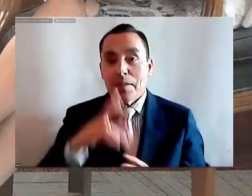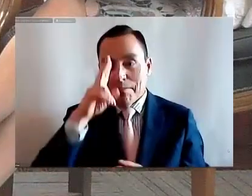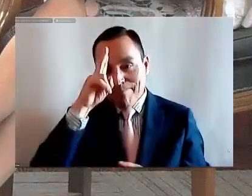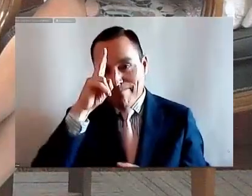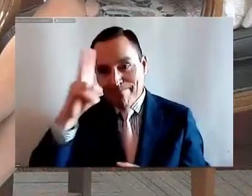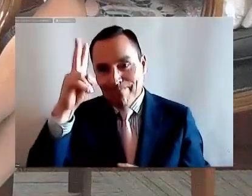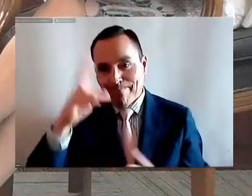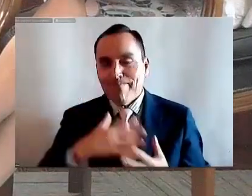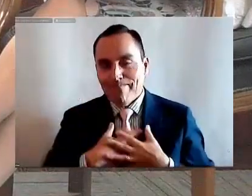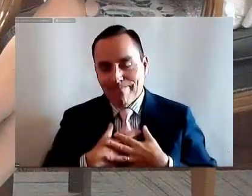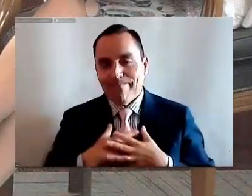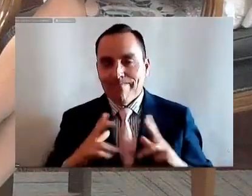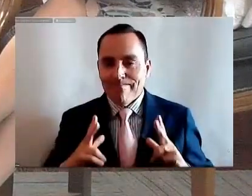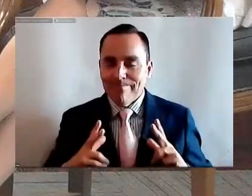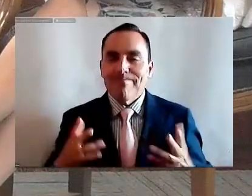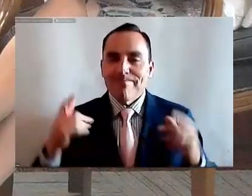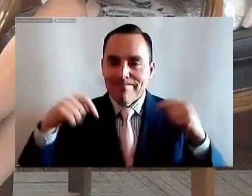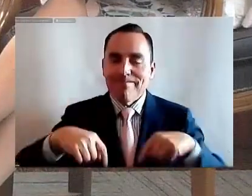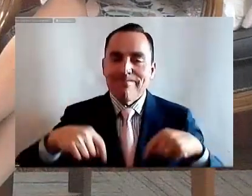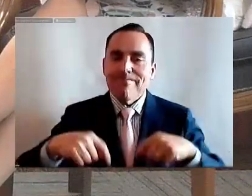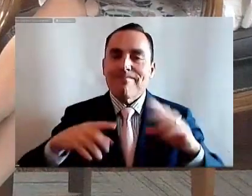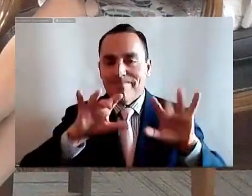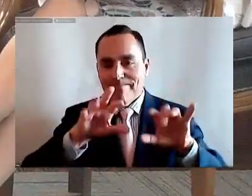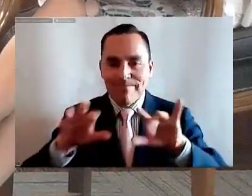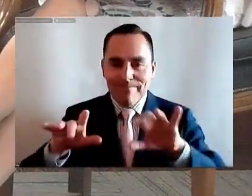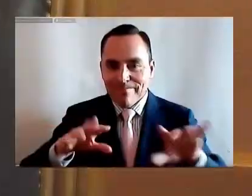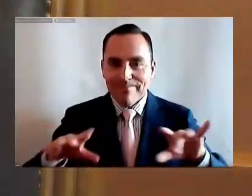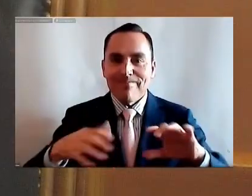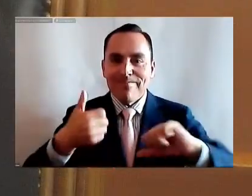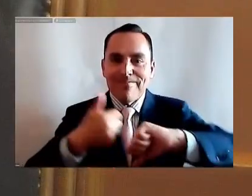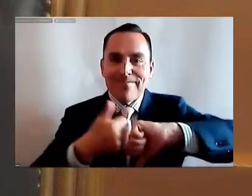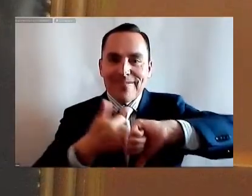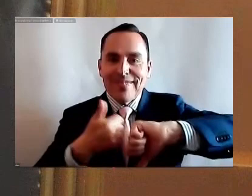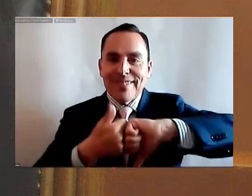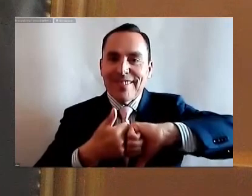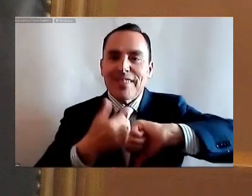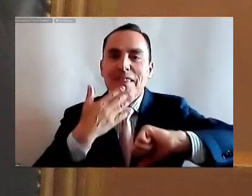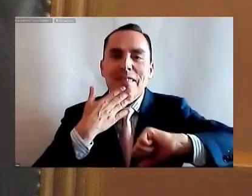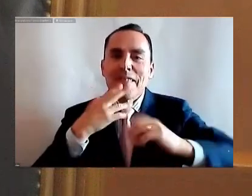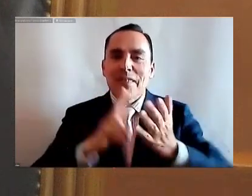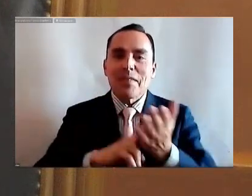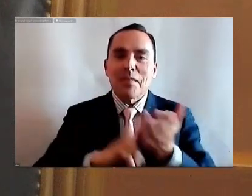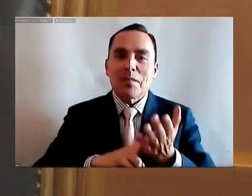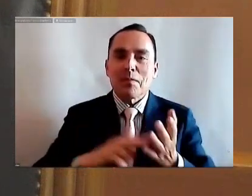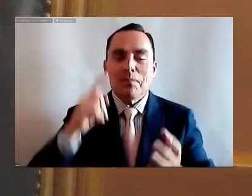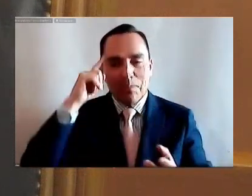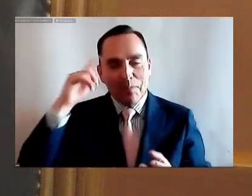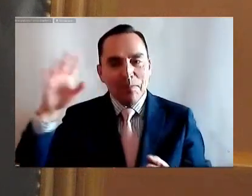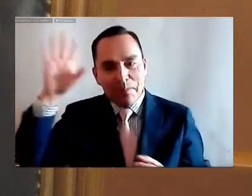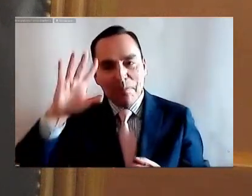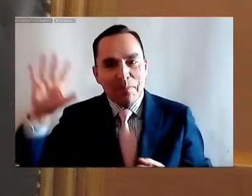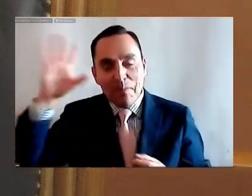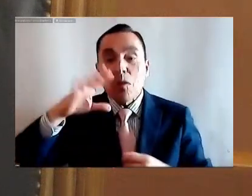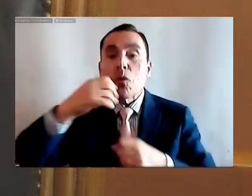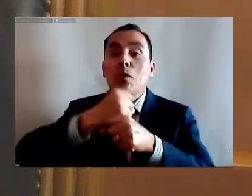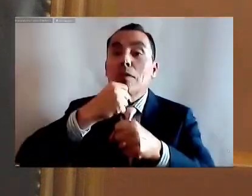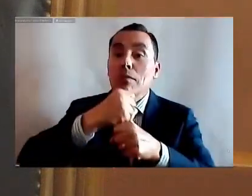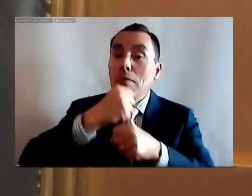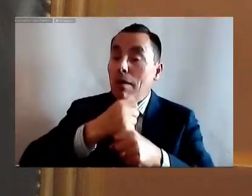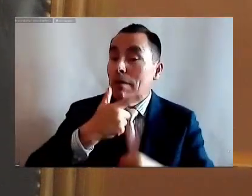que han hecho ustedes en la Secretaría de Género, que no me imagino que haya sido un trabajo